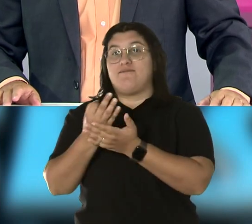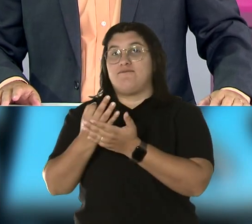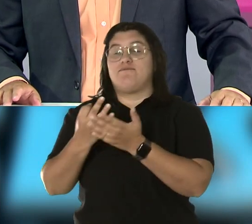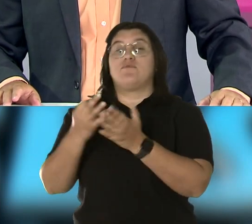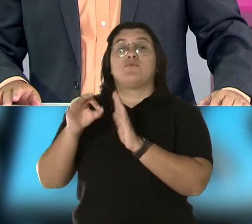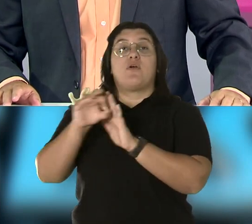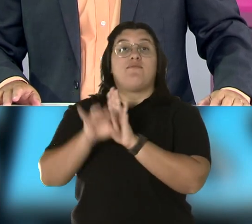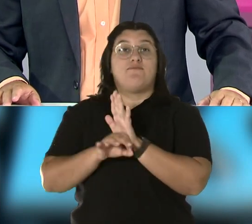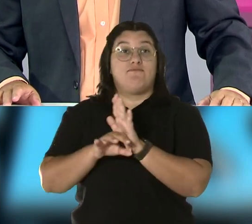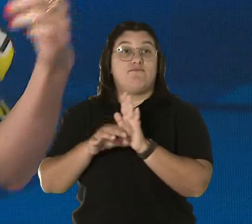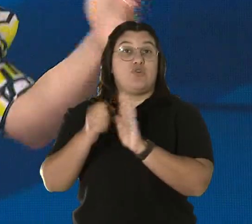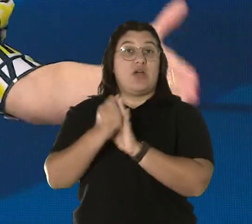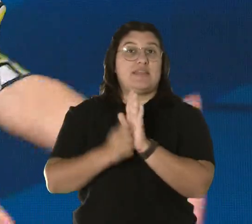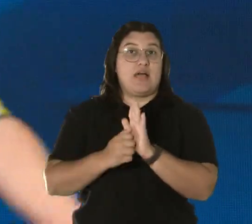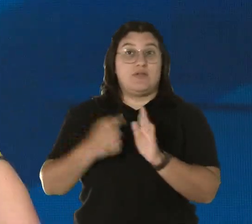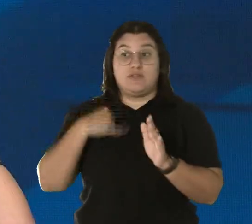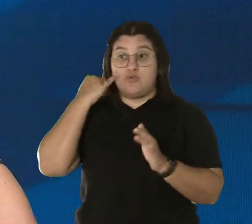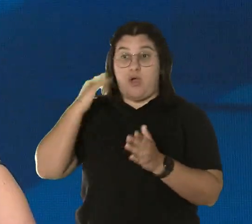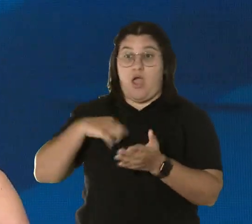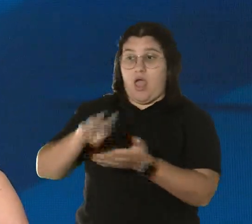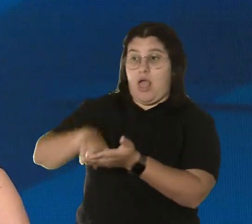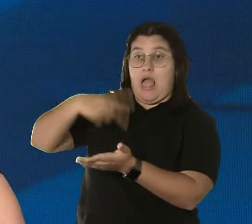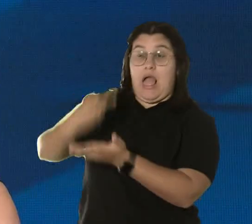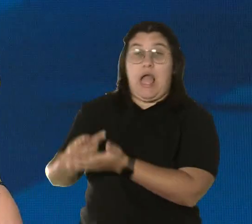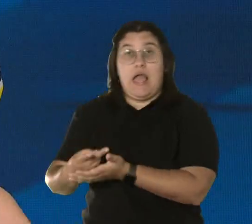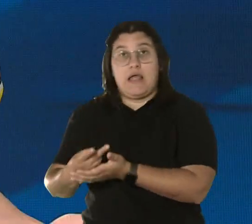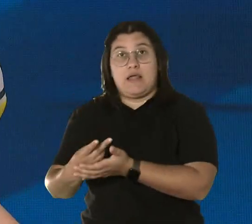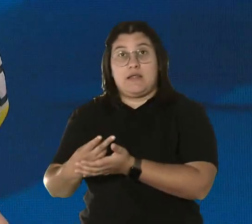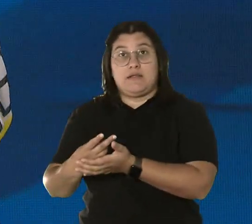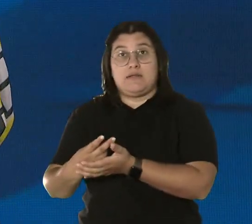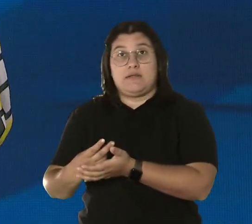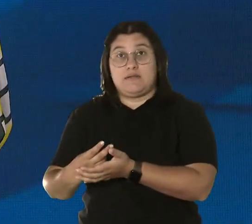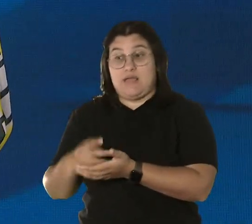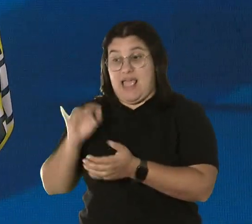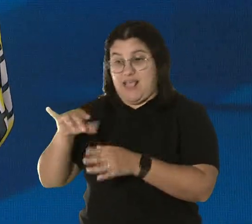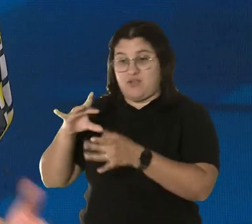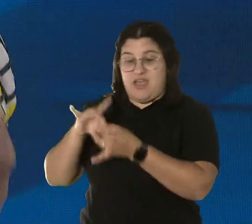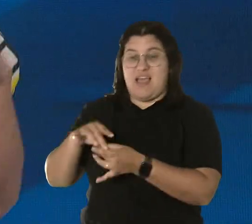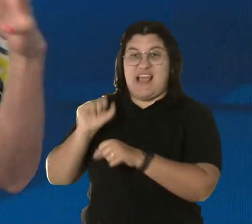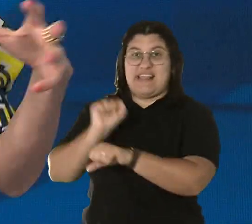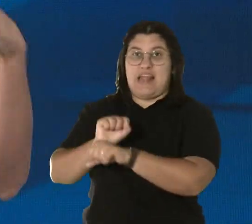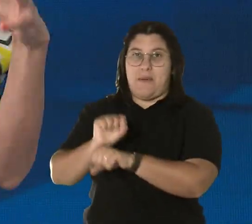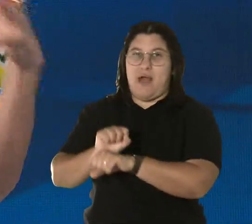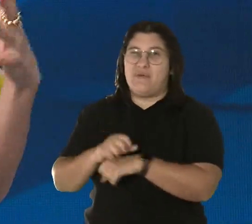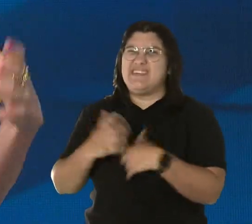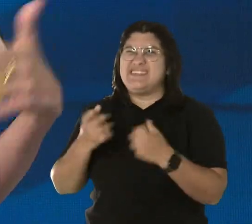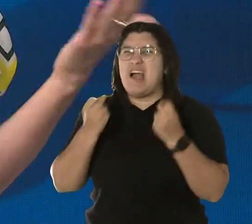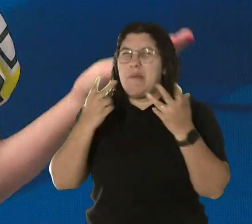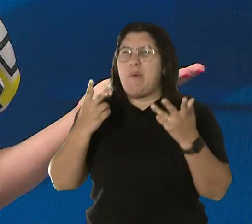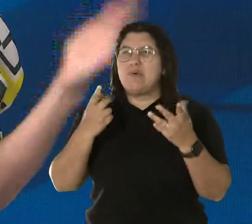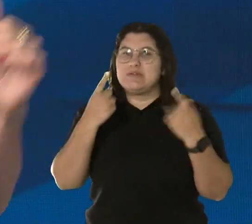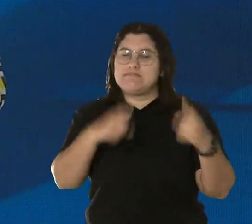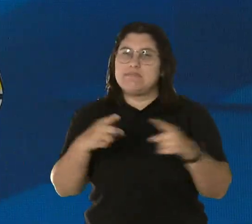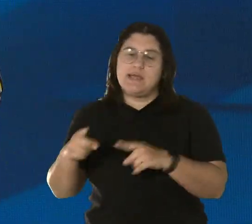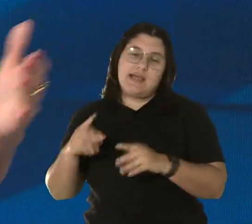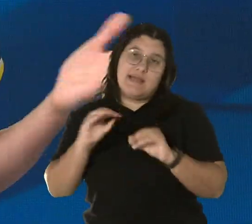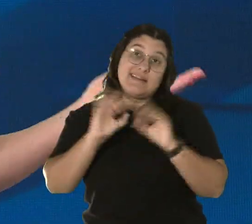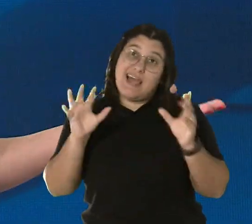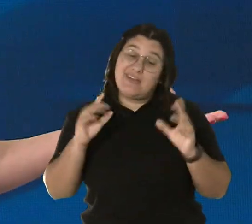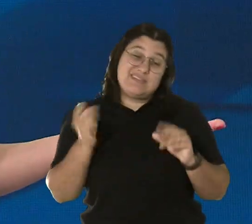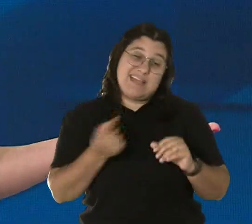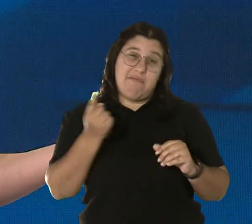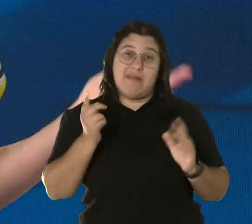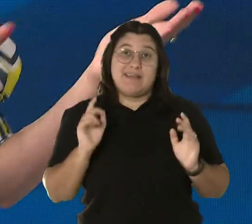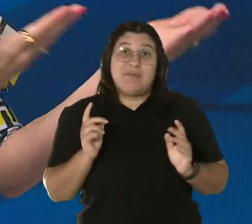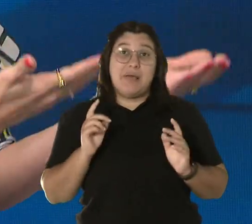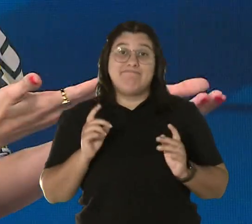yo me tropiezo caminando, me caen los papeles en el pie, esos son accidentes de trabajo. Hay mucho desconocimiento, nuevamente, sobre este